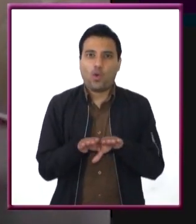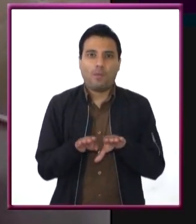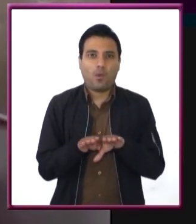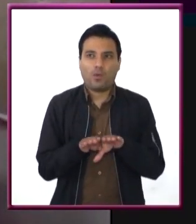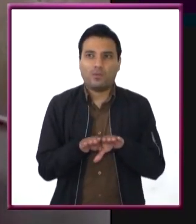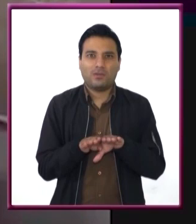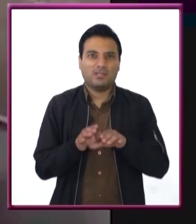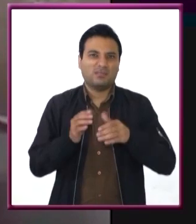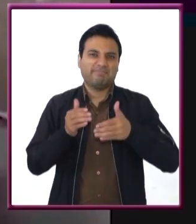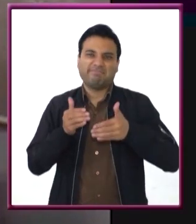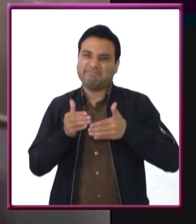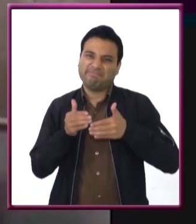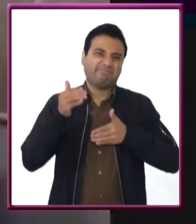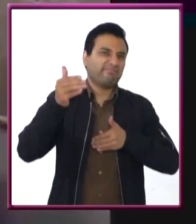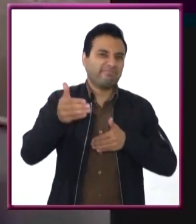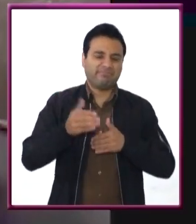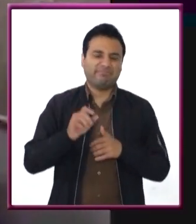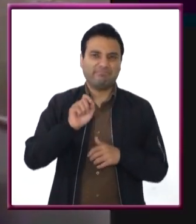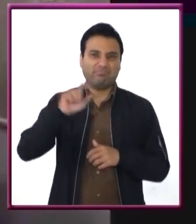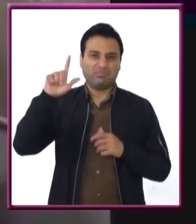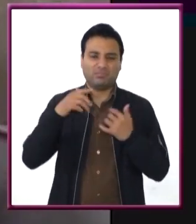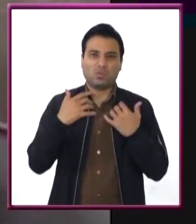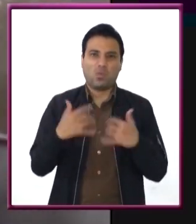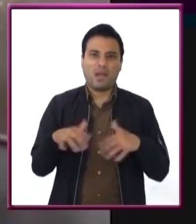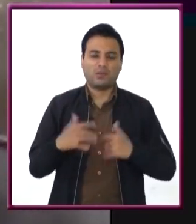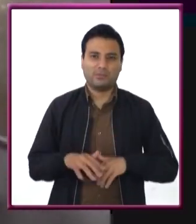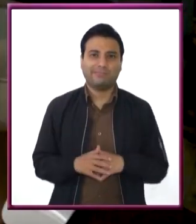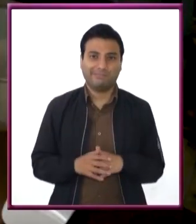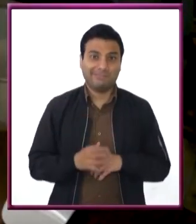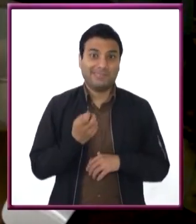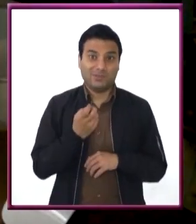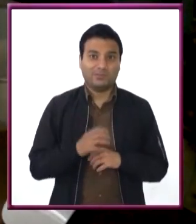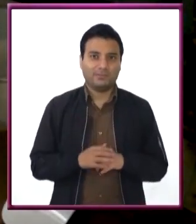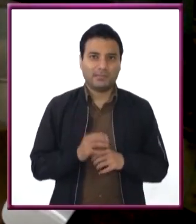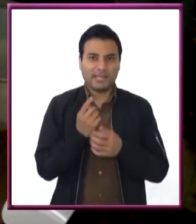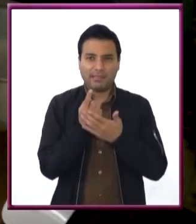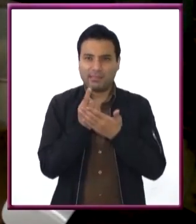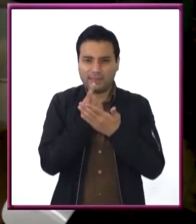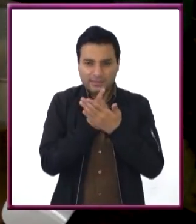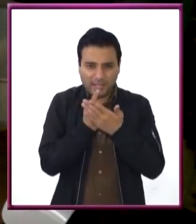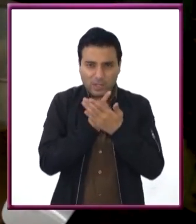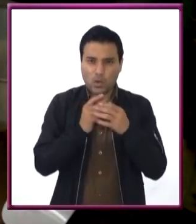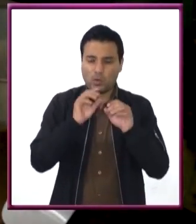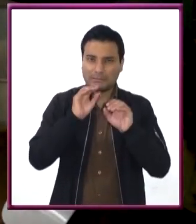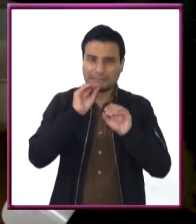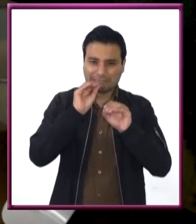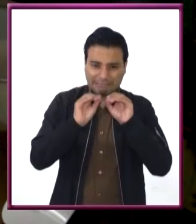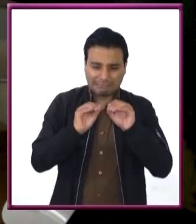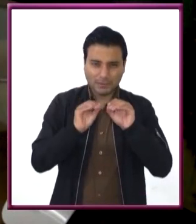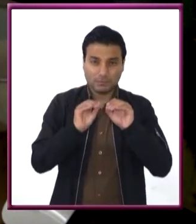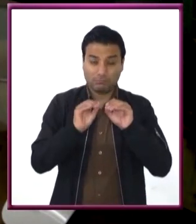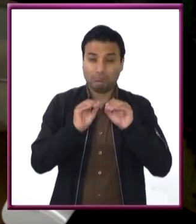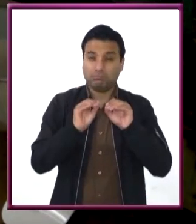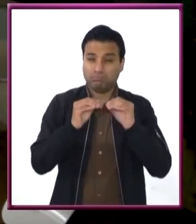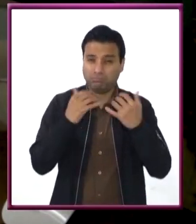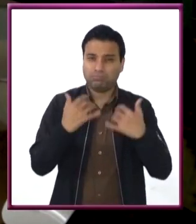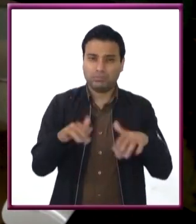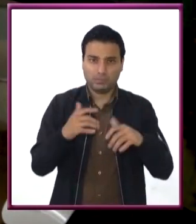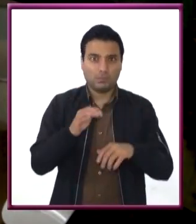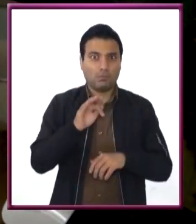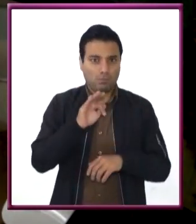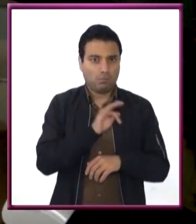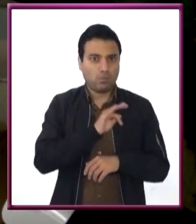de su época, de su entorno, y que, o sea, el diseño que hace es algo que se